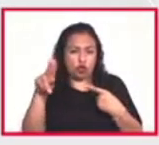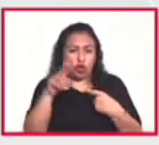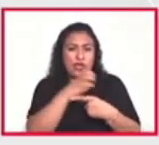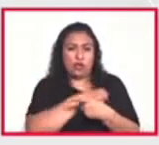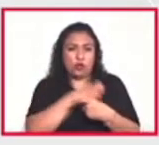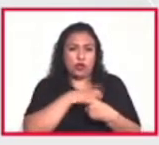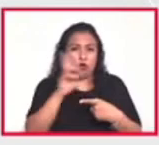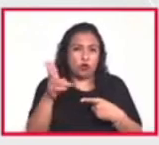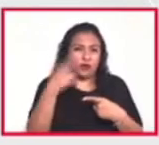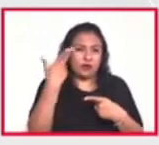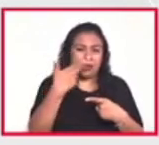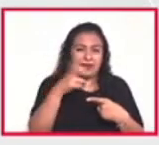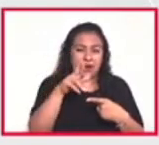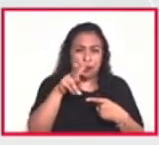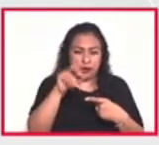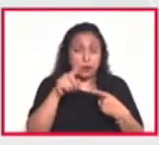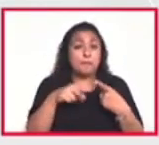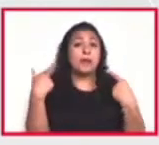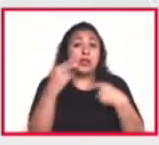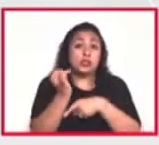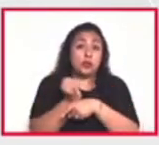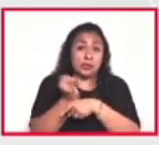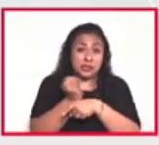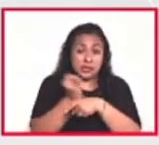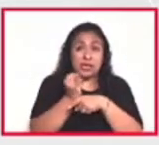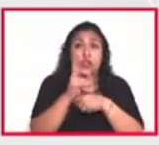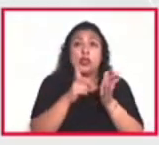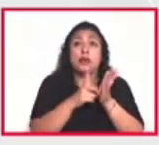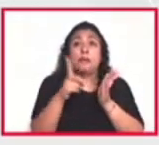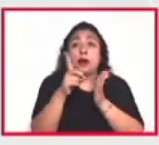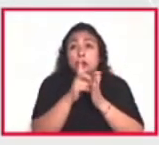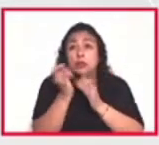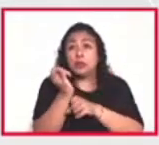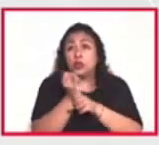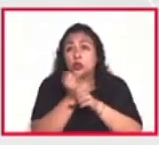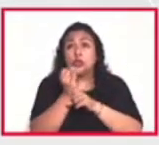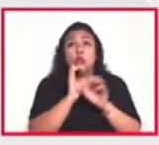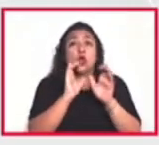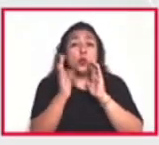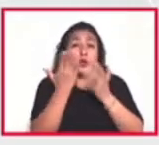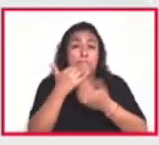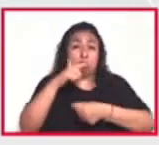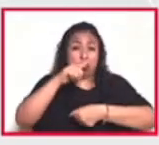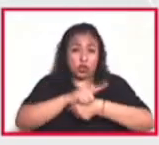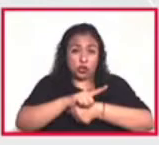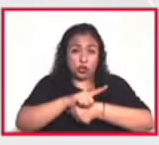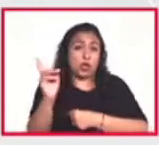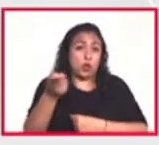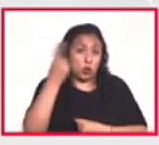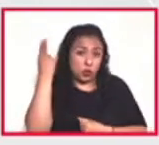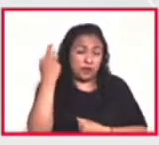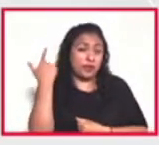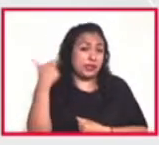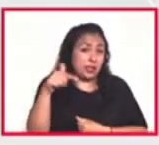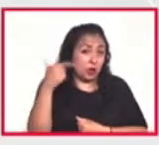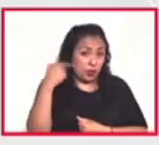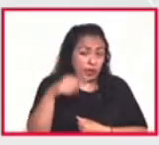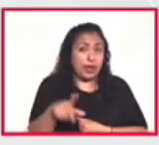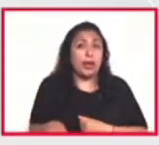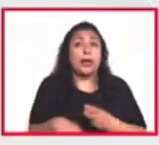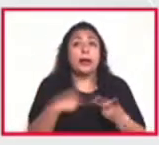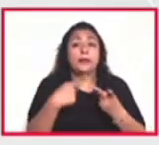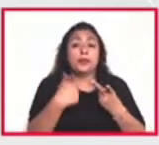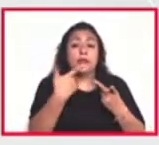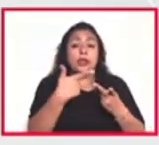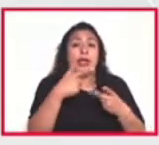Universidad de Harvard y profesor investigador del Departamento de Estudios de la Comunicación Social de la Universidad de Guadalajara. Guillermo